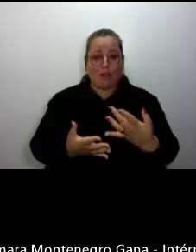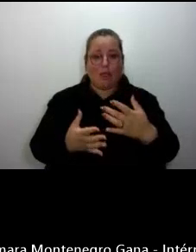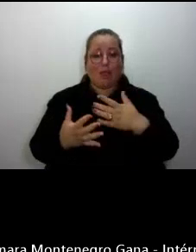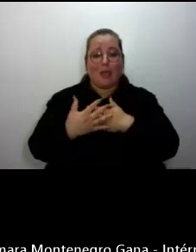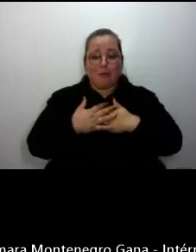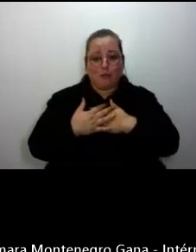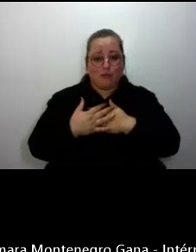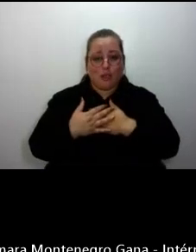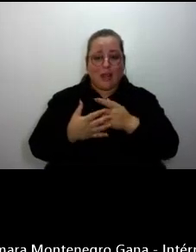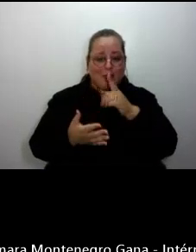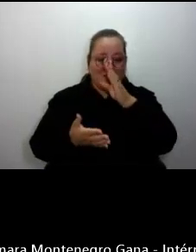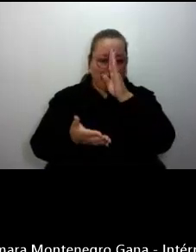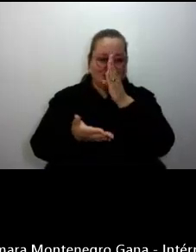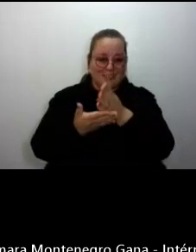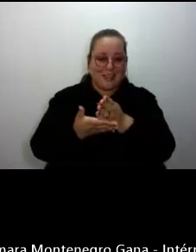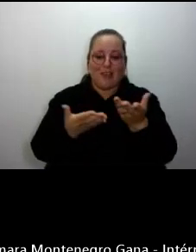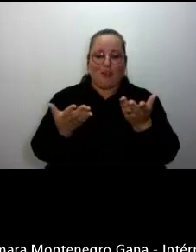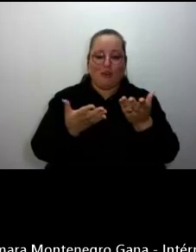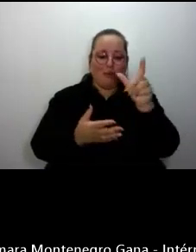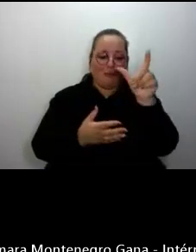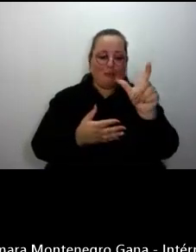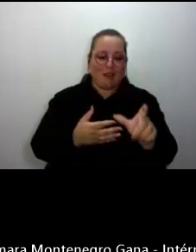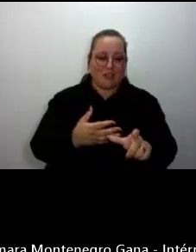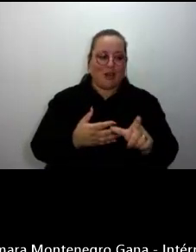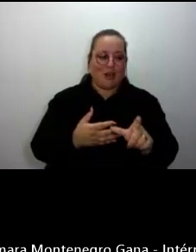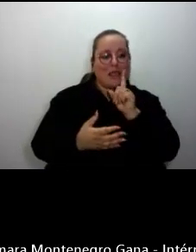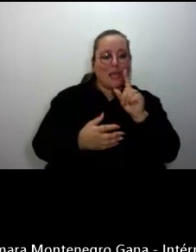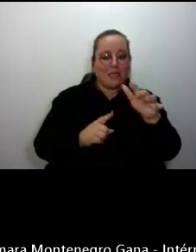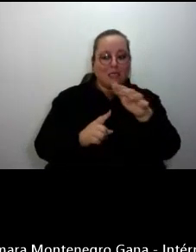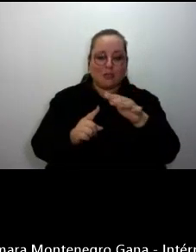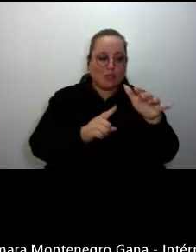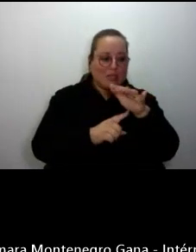medida finalmente cómo vamos reaccionando ante las diferentes situaciones que se nos va